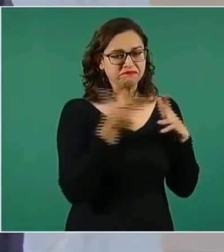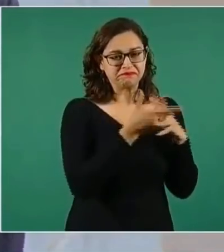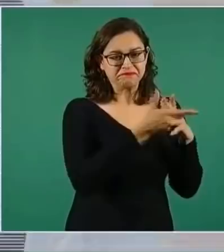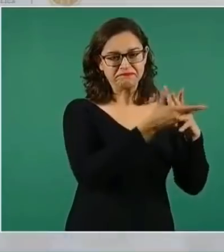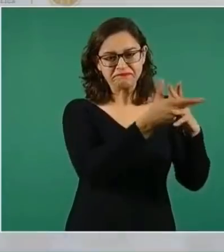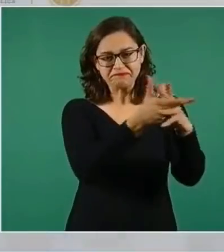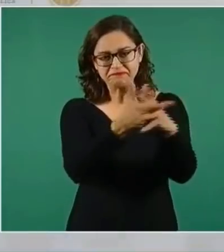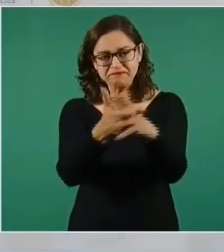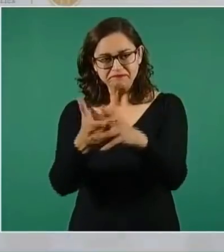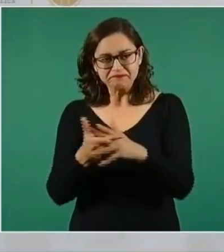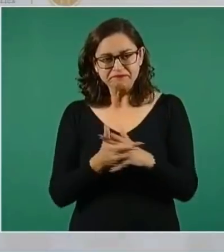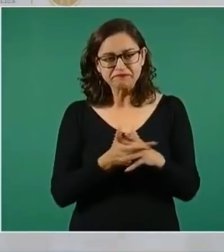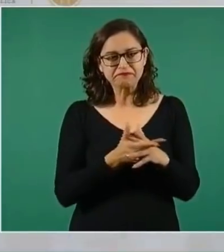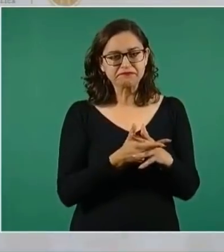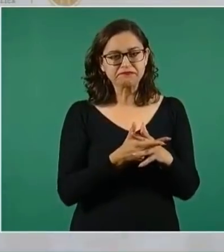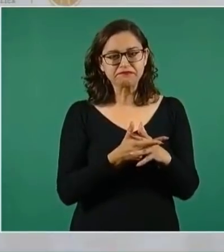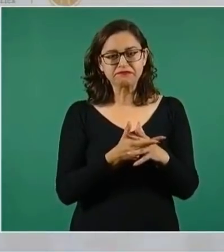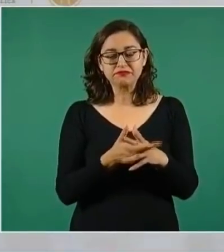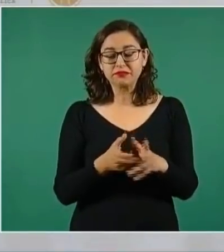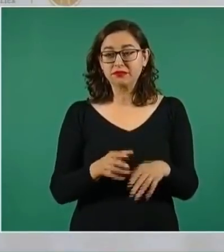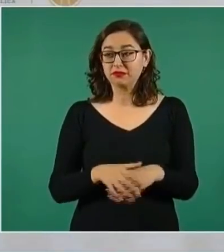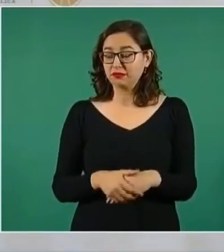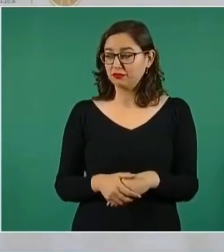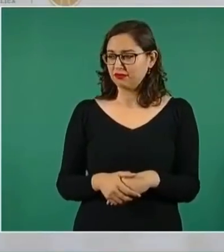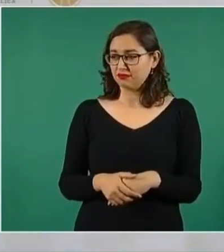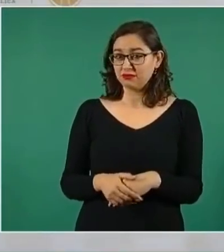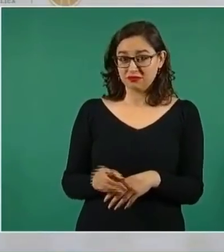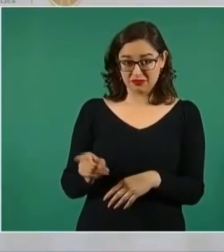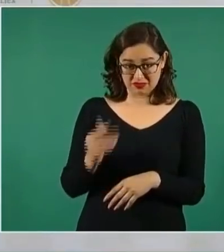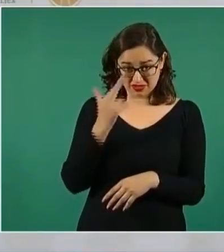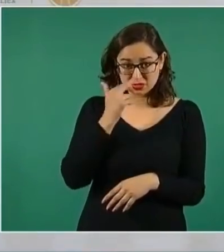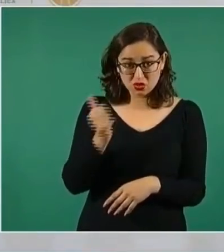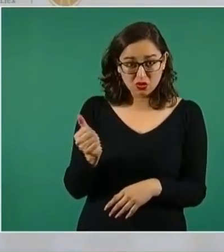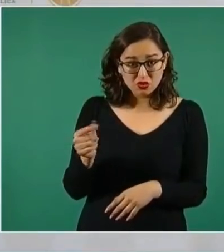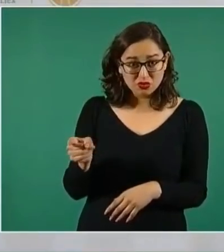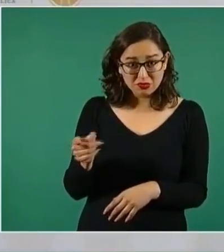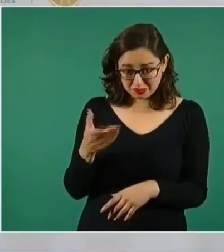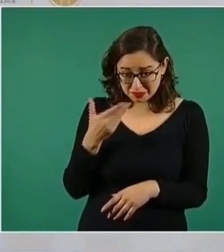¿Verdad? Que no hay justificación alguna